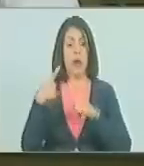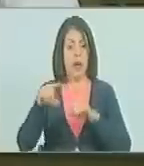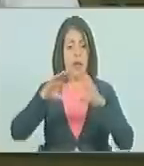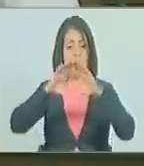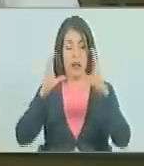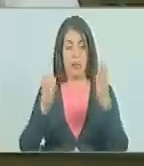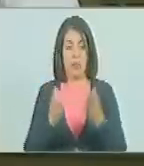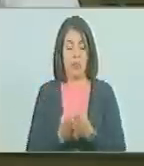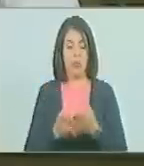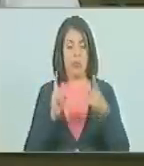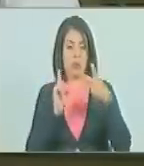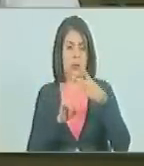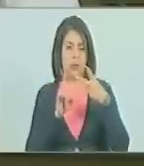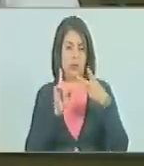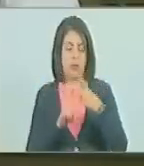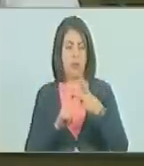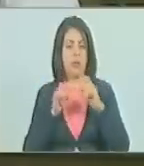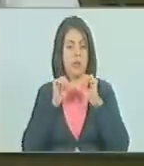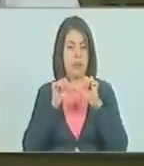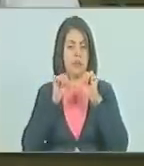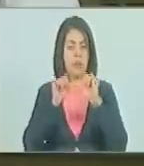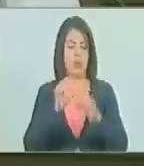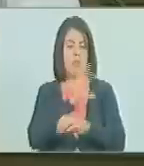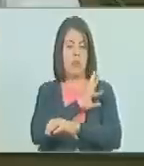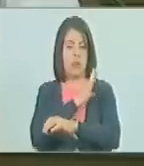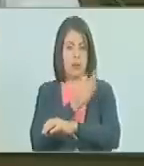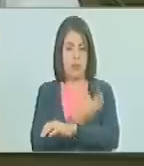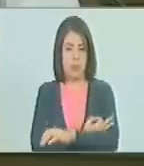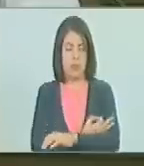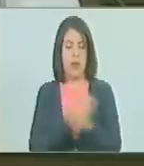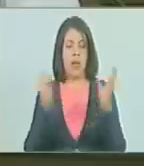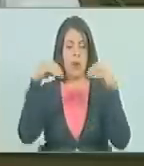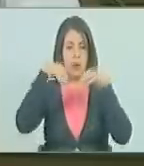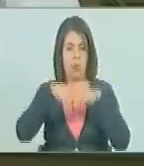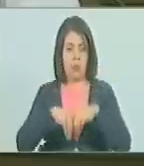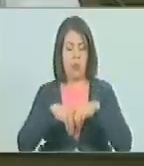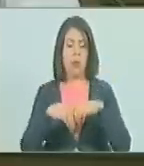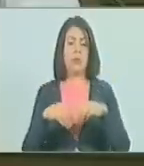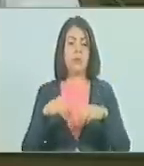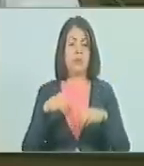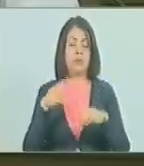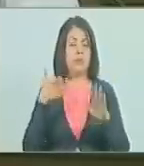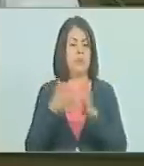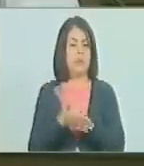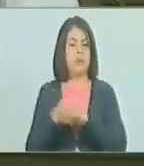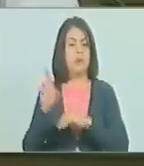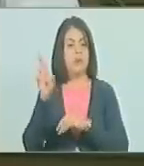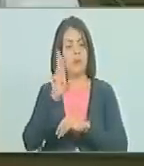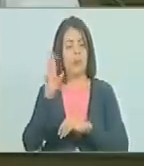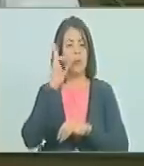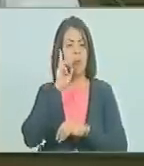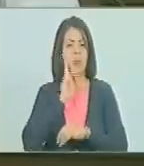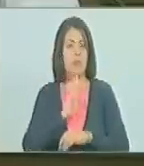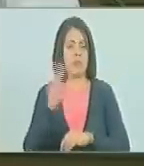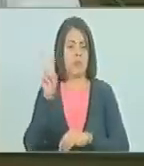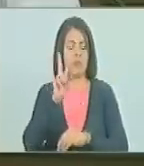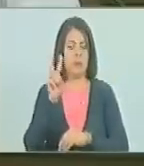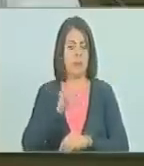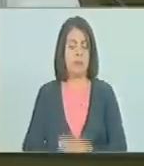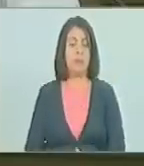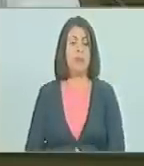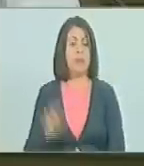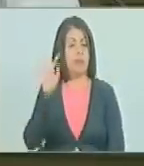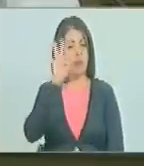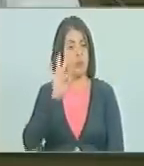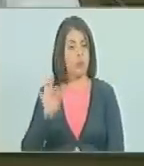mundo. Segundo, continuar el fortalecimiento de acuerdos y convenios entre la República Bolivariana de Venezuela y